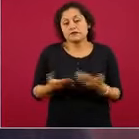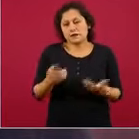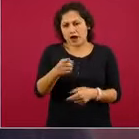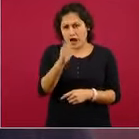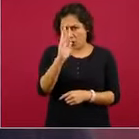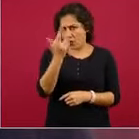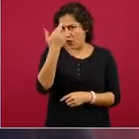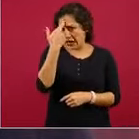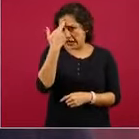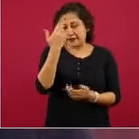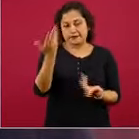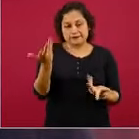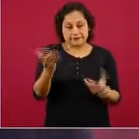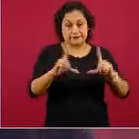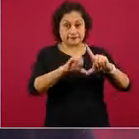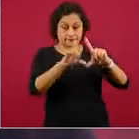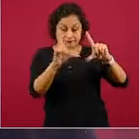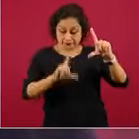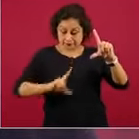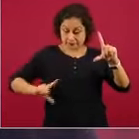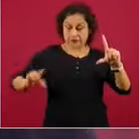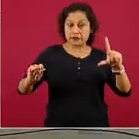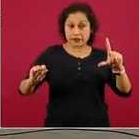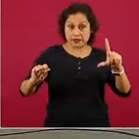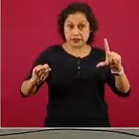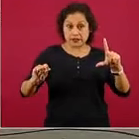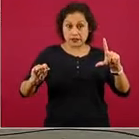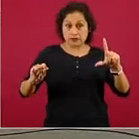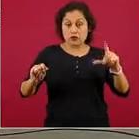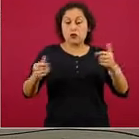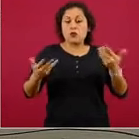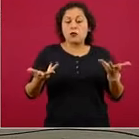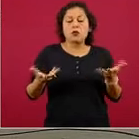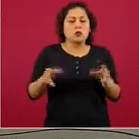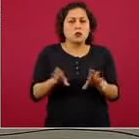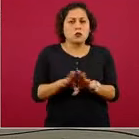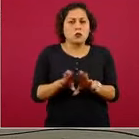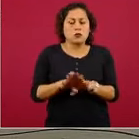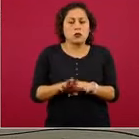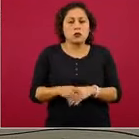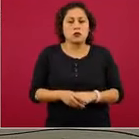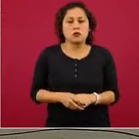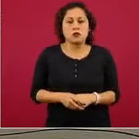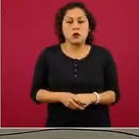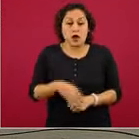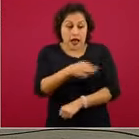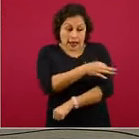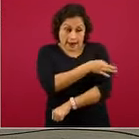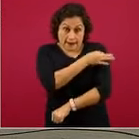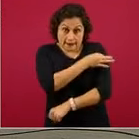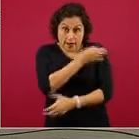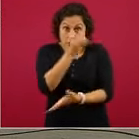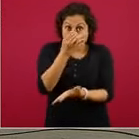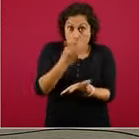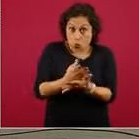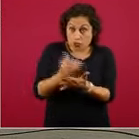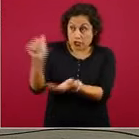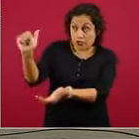lógicamente el país como tal no estaría limitado solamente a esta vacuna y a estas